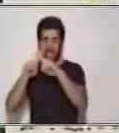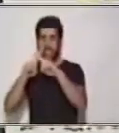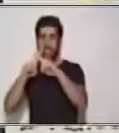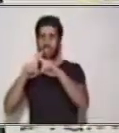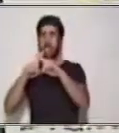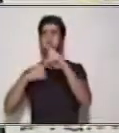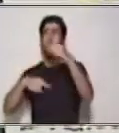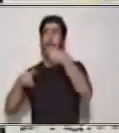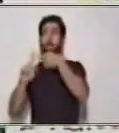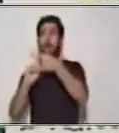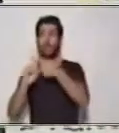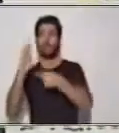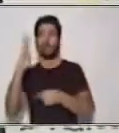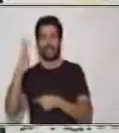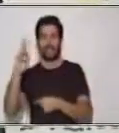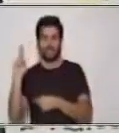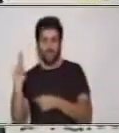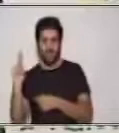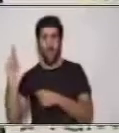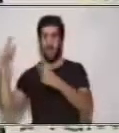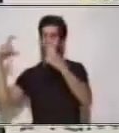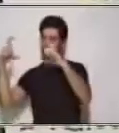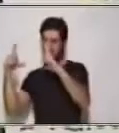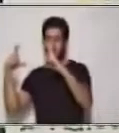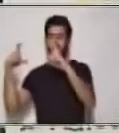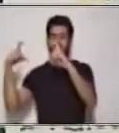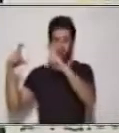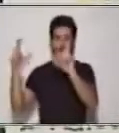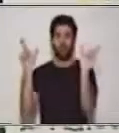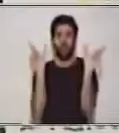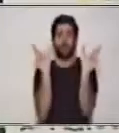3X y 3Y.